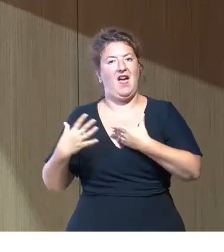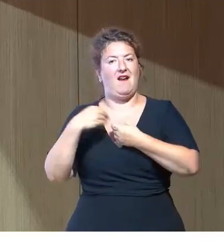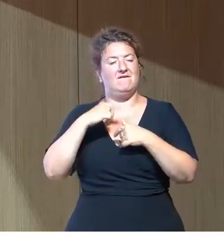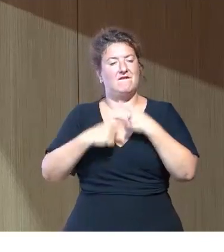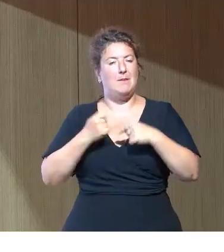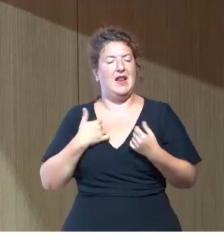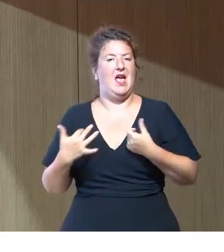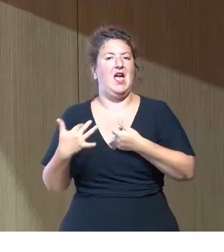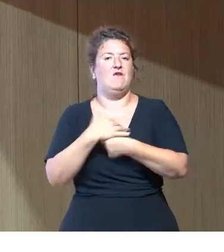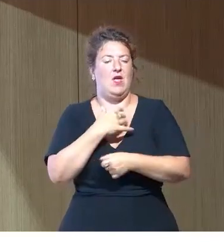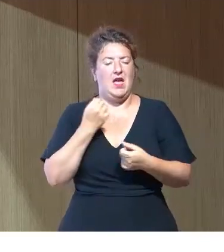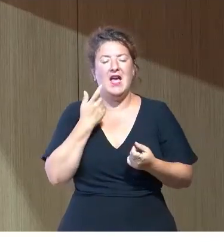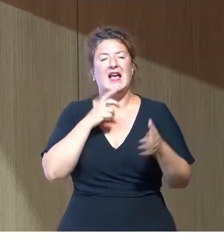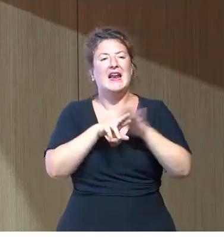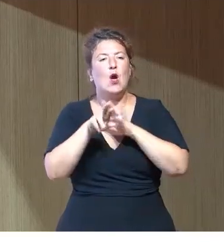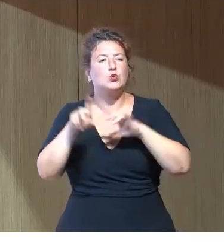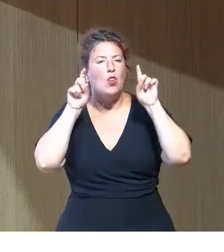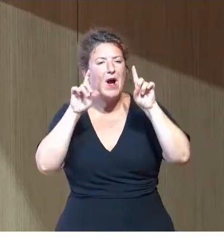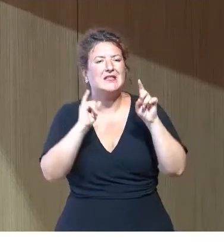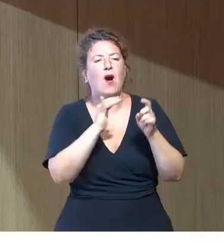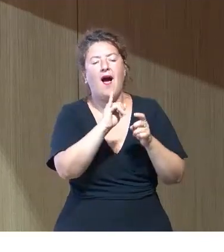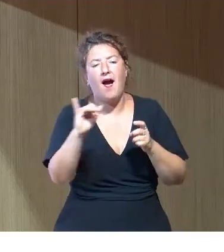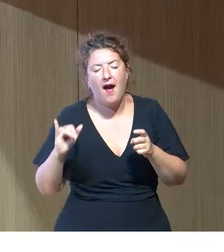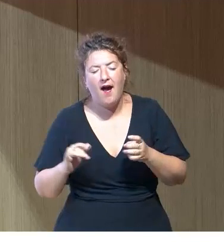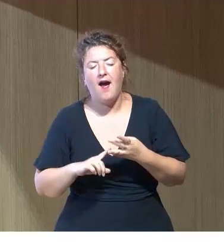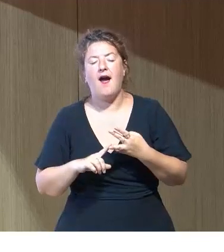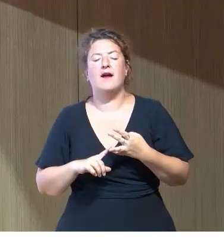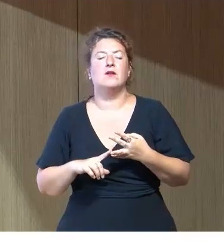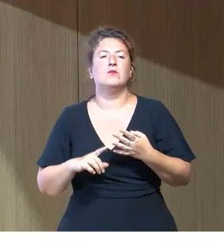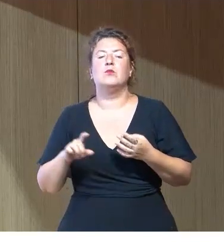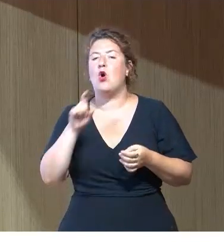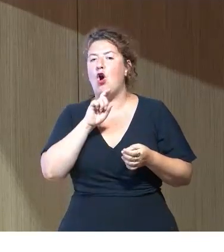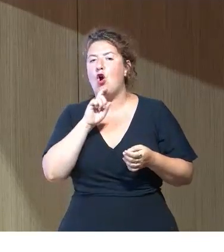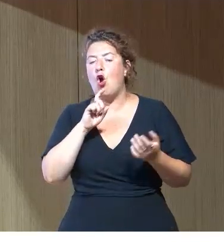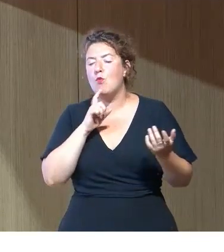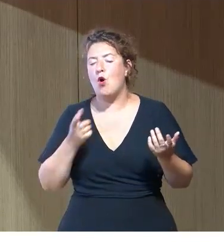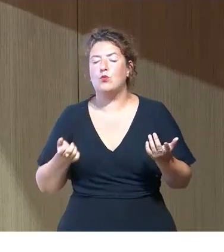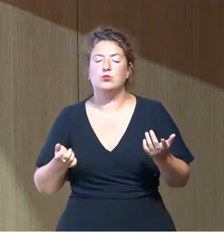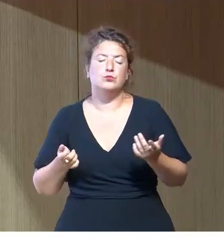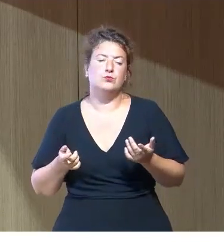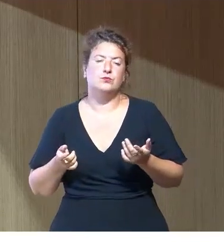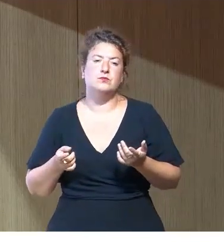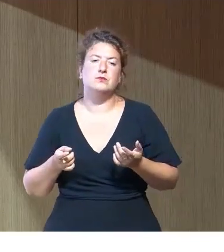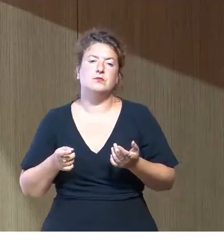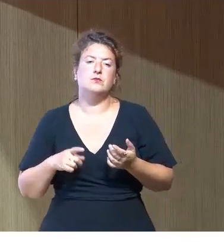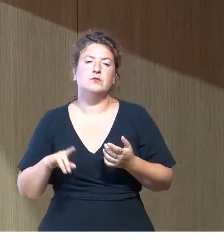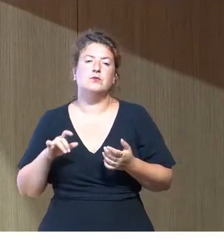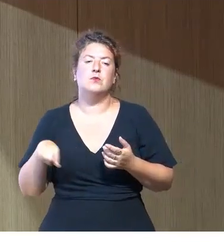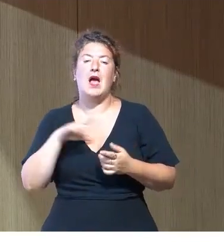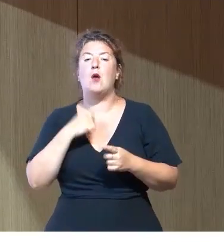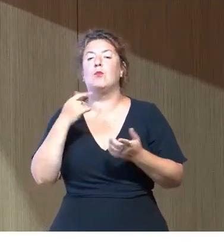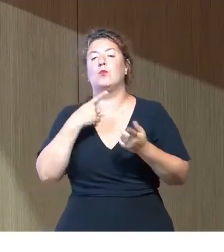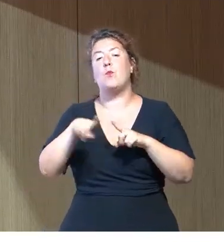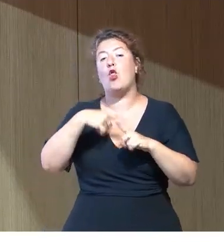Cuáles son los recursos educativos que puedes tener cómo tienes que acceder a determinados productos de